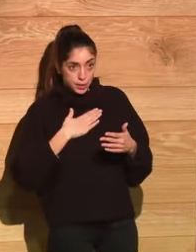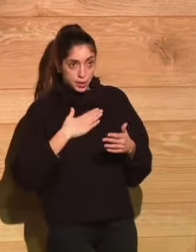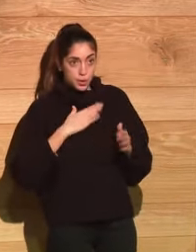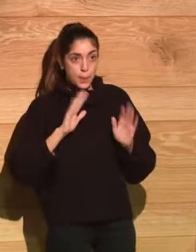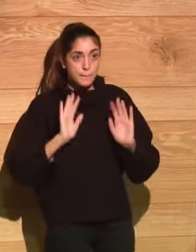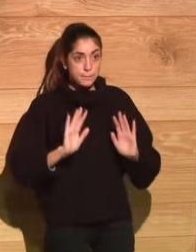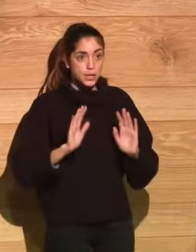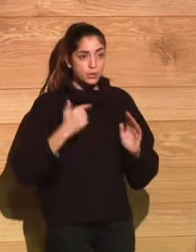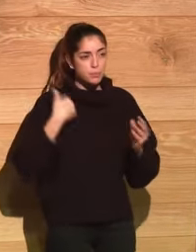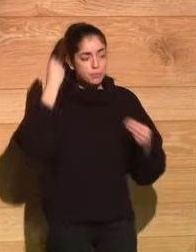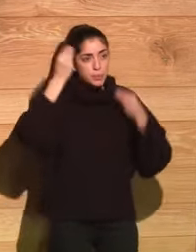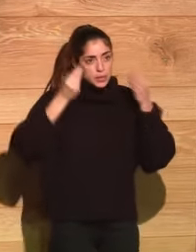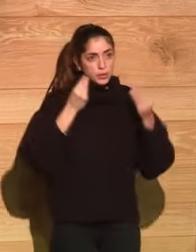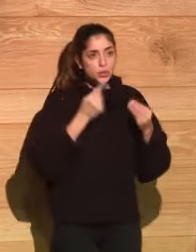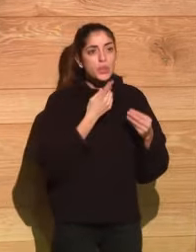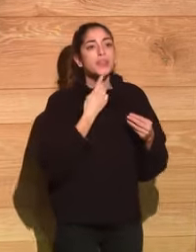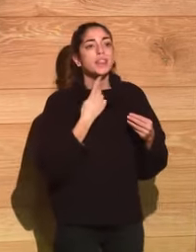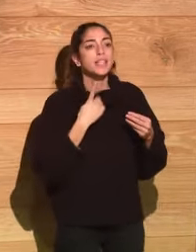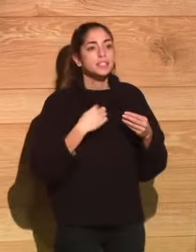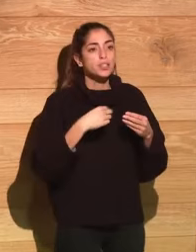Está